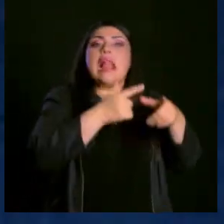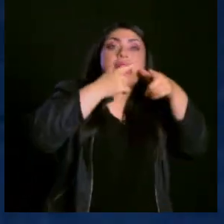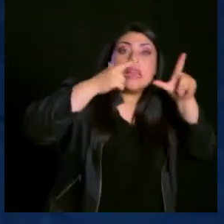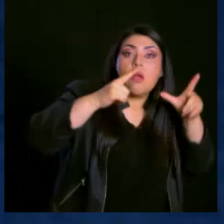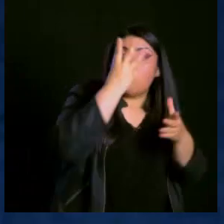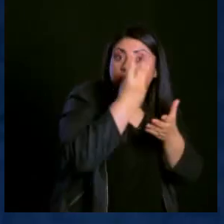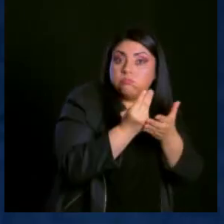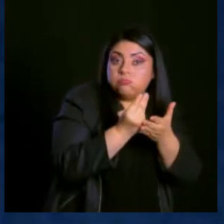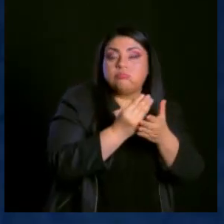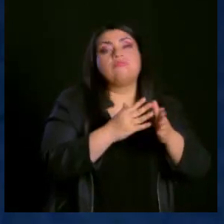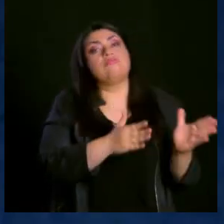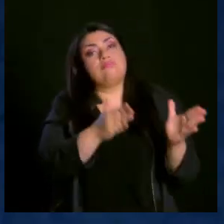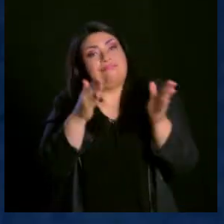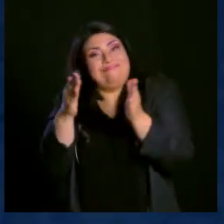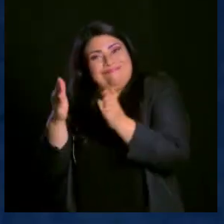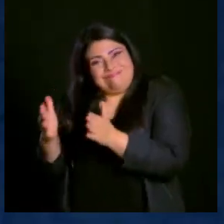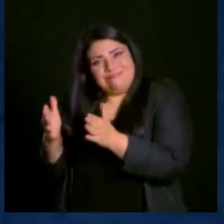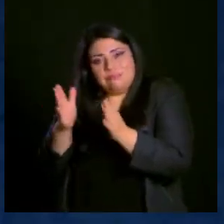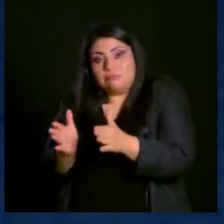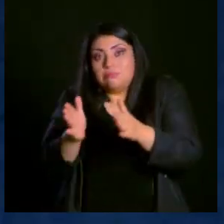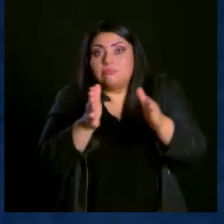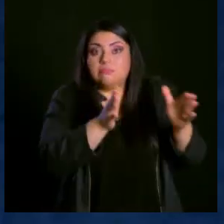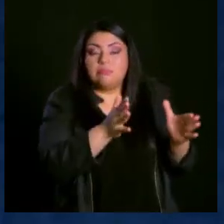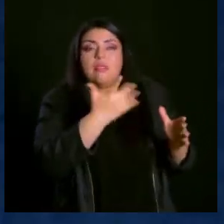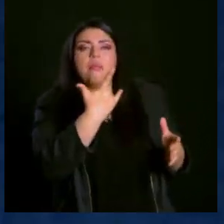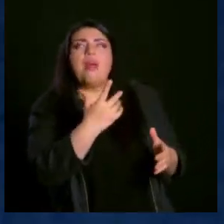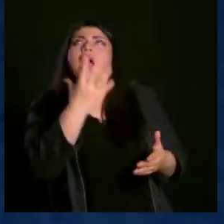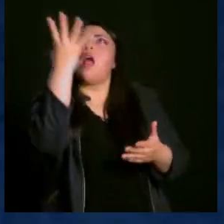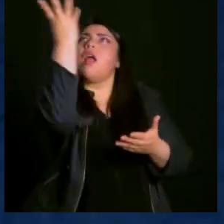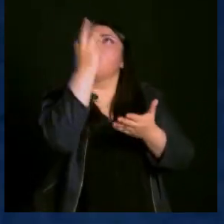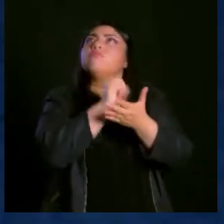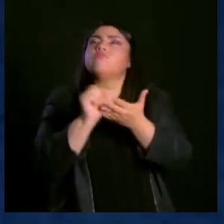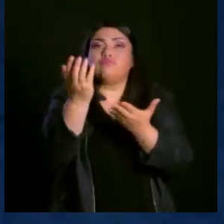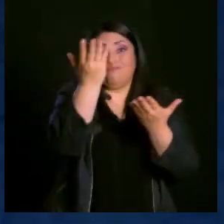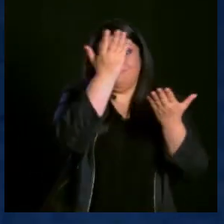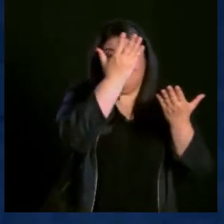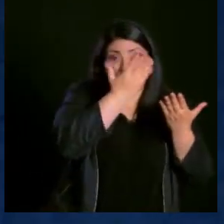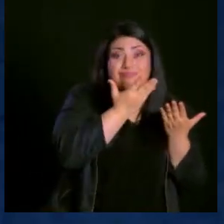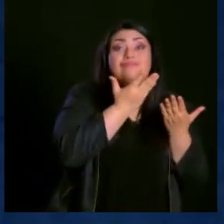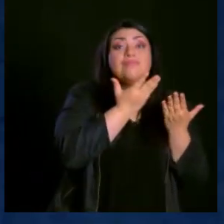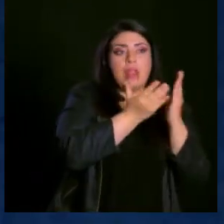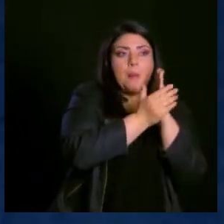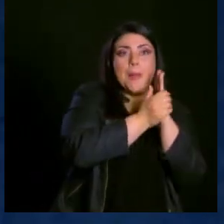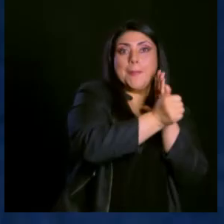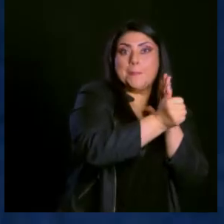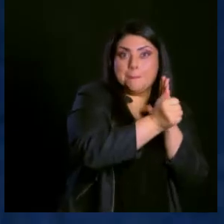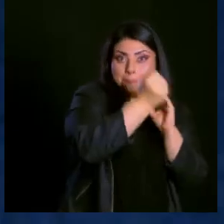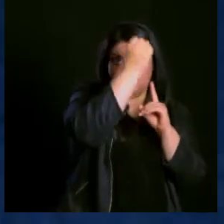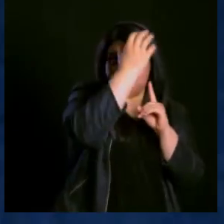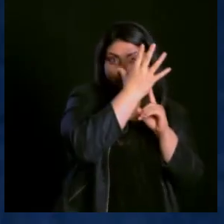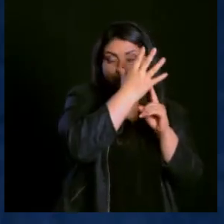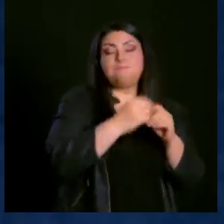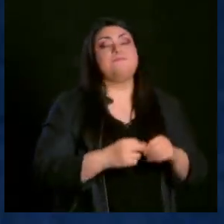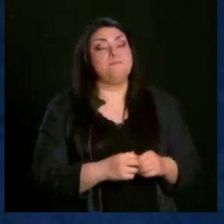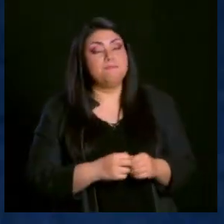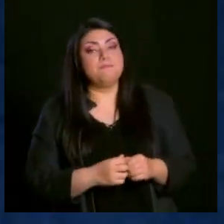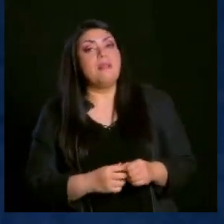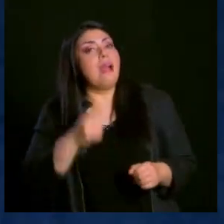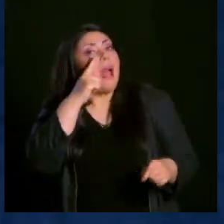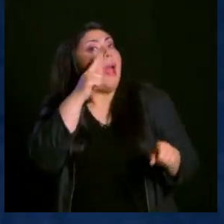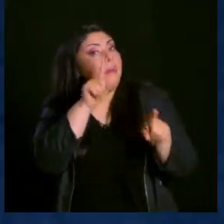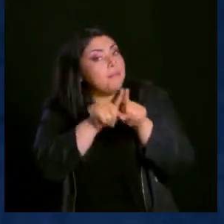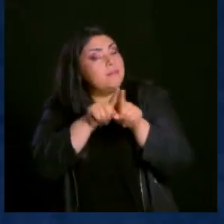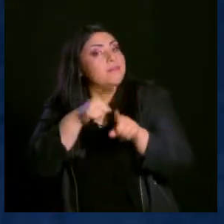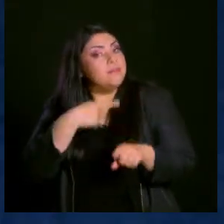orar en lenguas hablarán en lenguas de orar en el don que el espíritu santo nos da es un don del Espíritu Santo y los